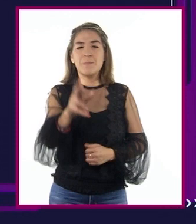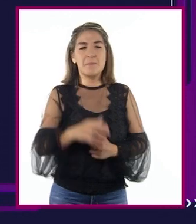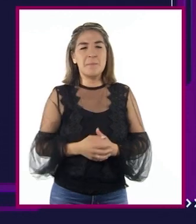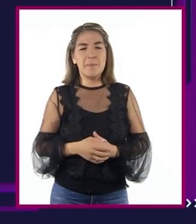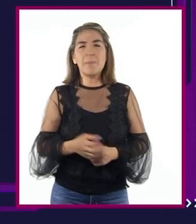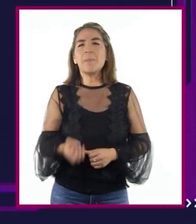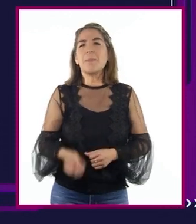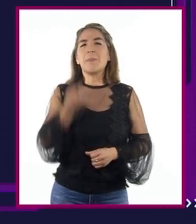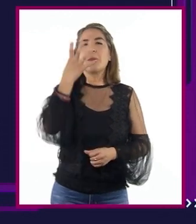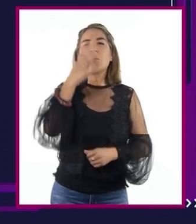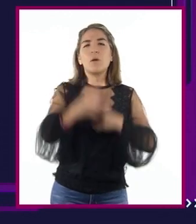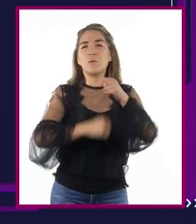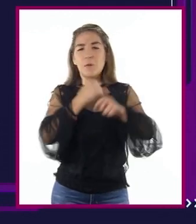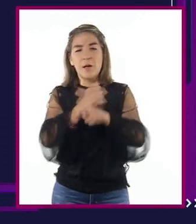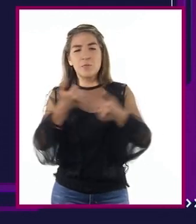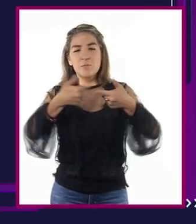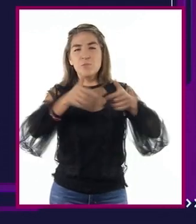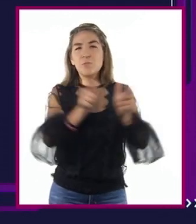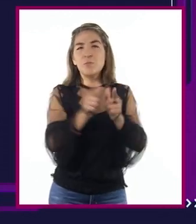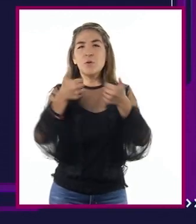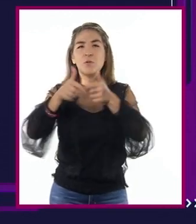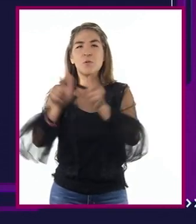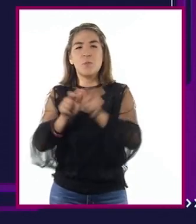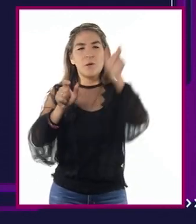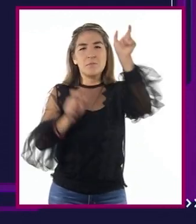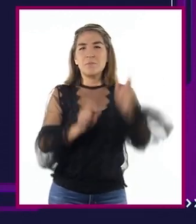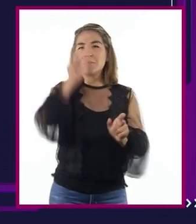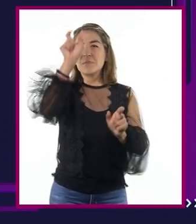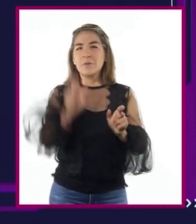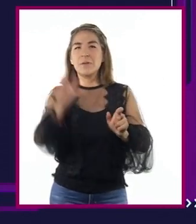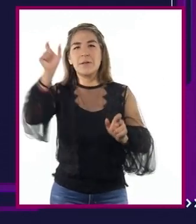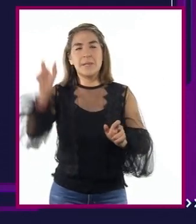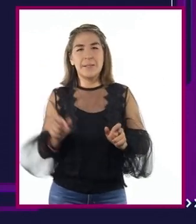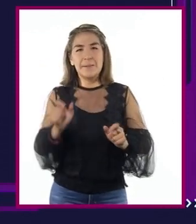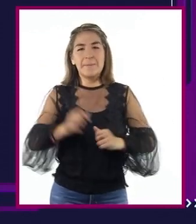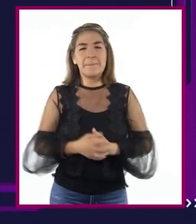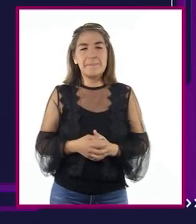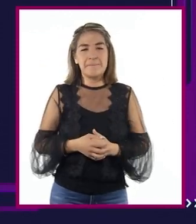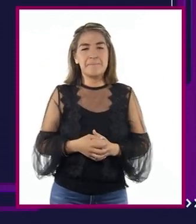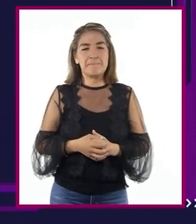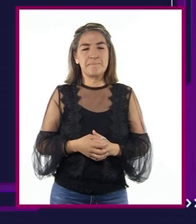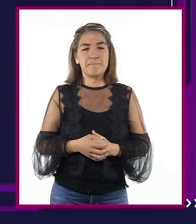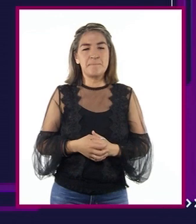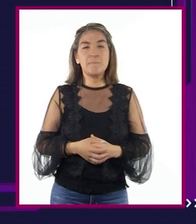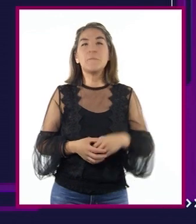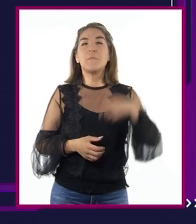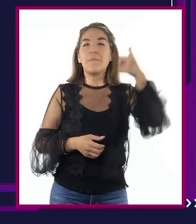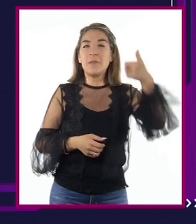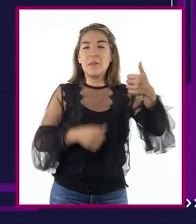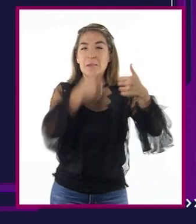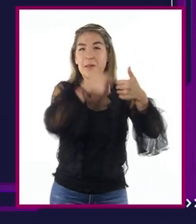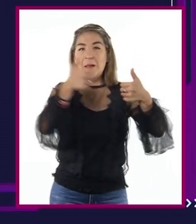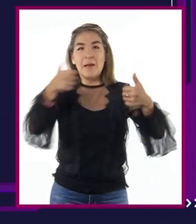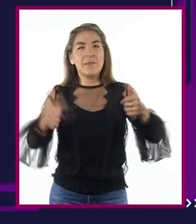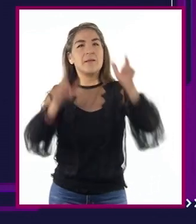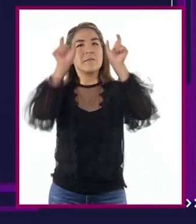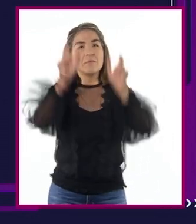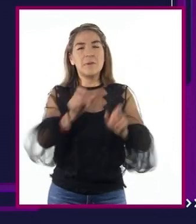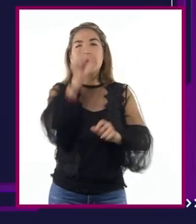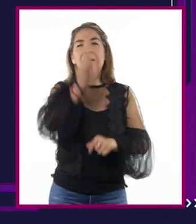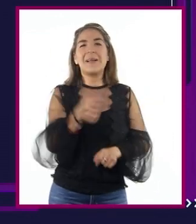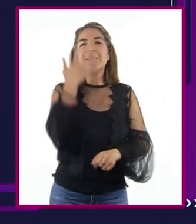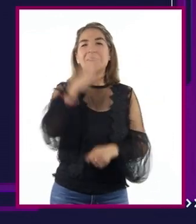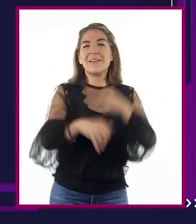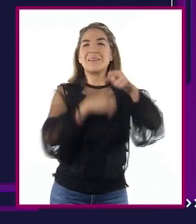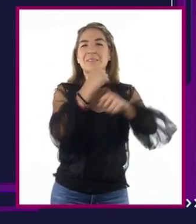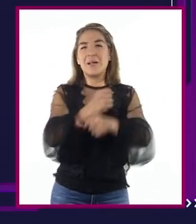¿cuántos años se agrupan en cada intervalo? Bien, en cada intervalo se agrupan 10 años